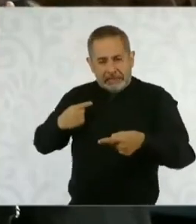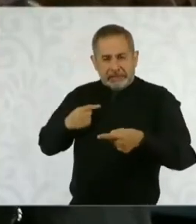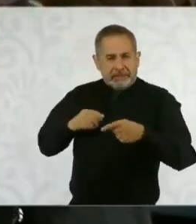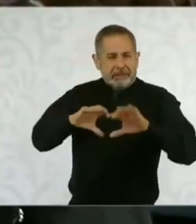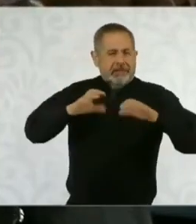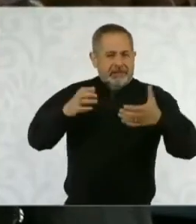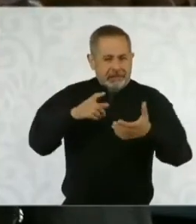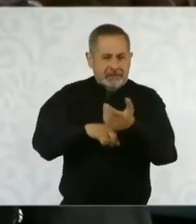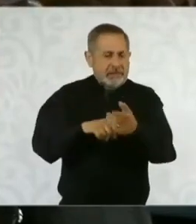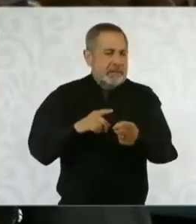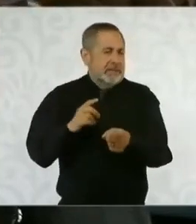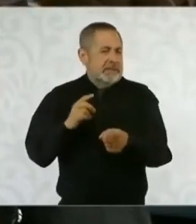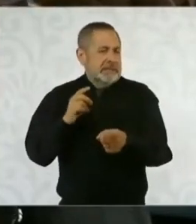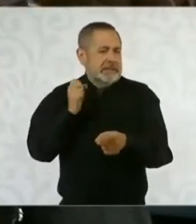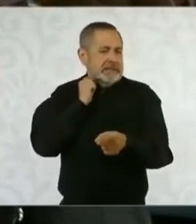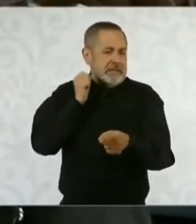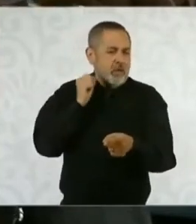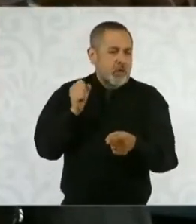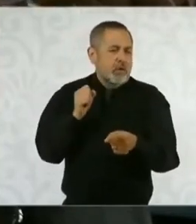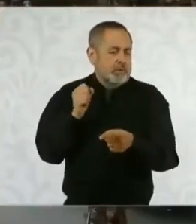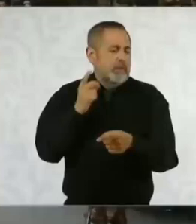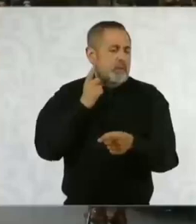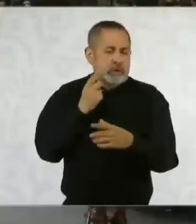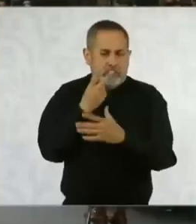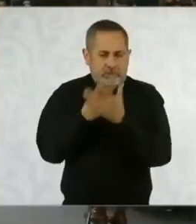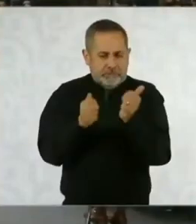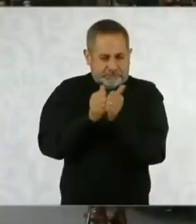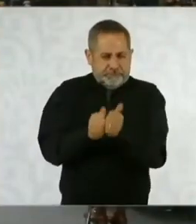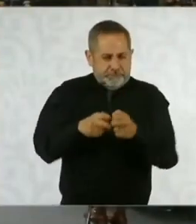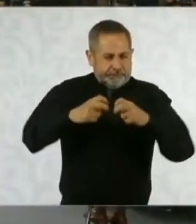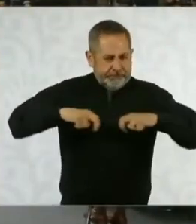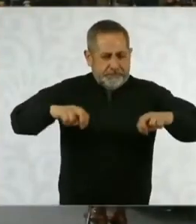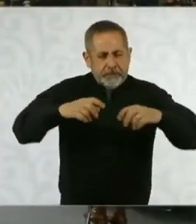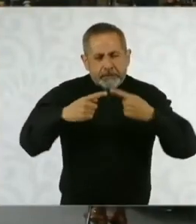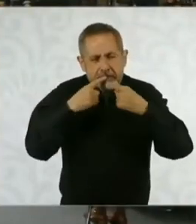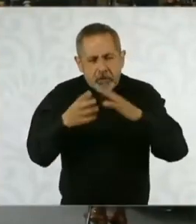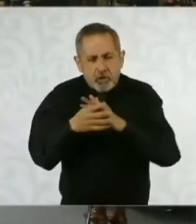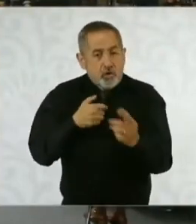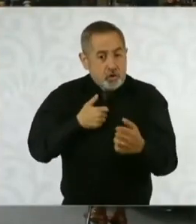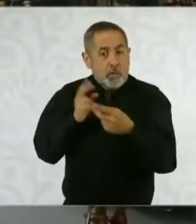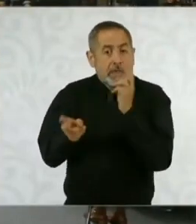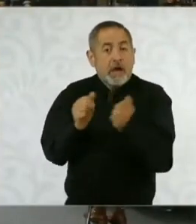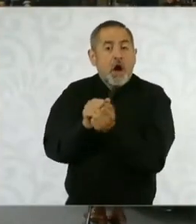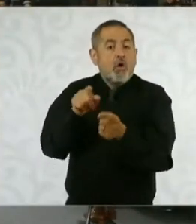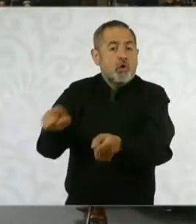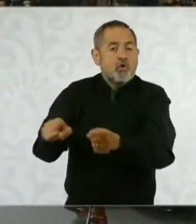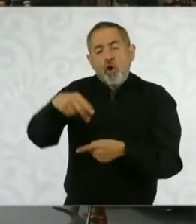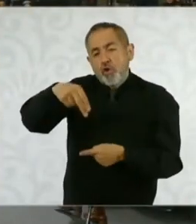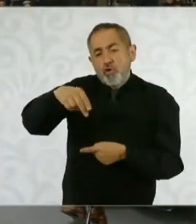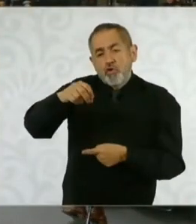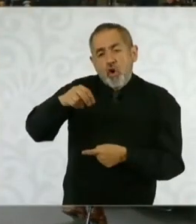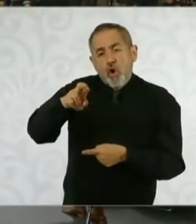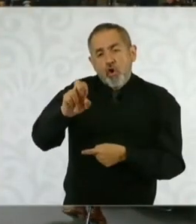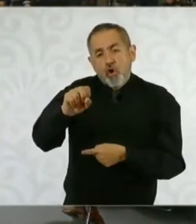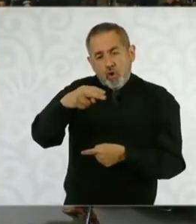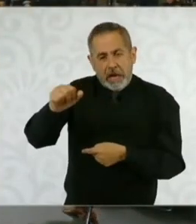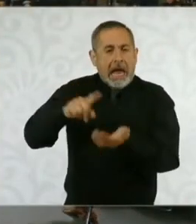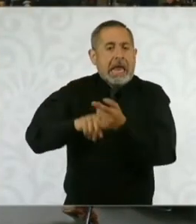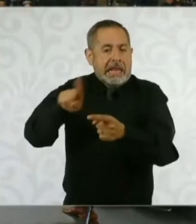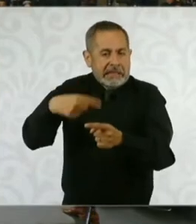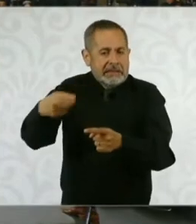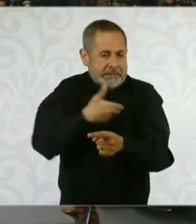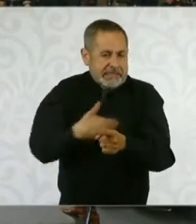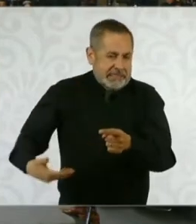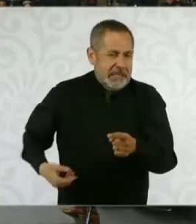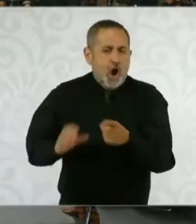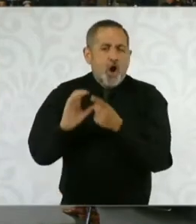permanente, su servidor le preguntaba, le consultaba a Gerardo Fernández Noroña, que está ahora como presidente de la